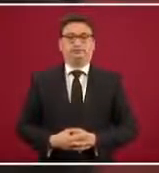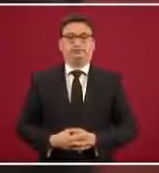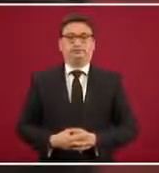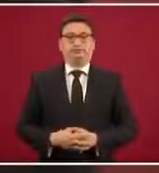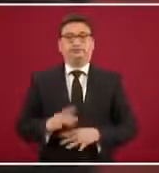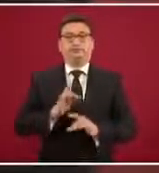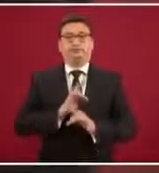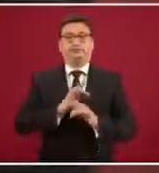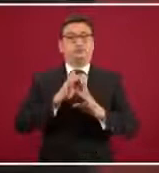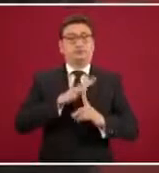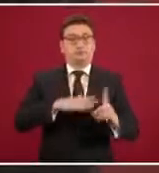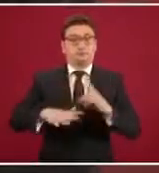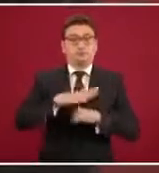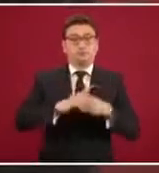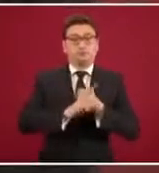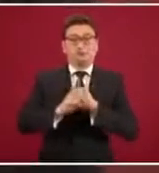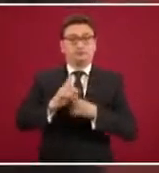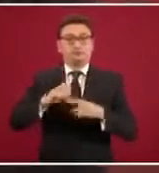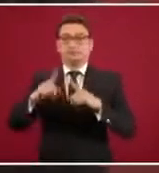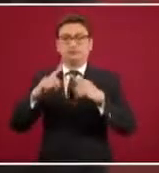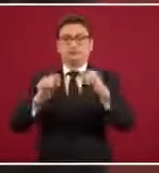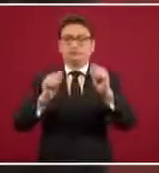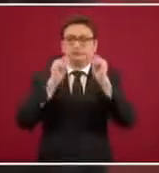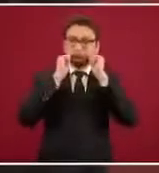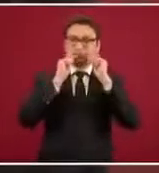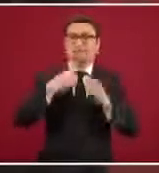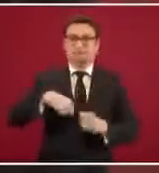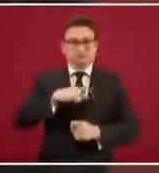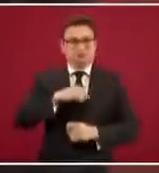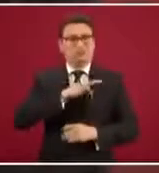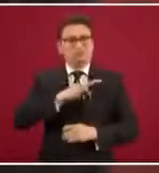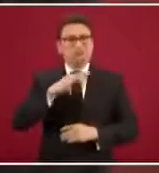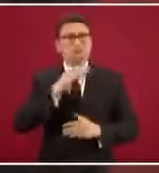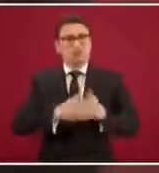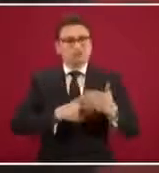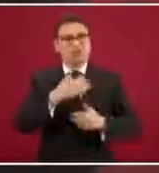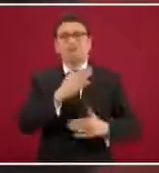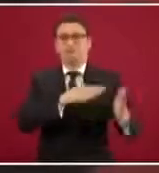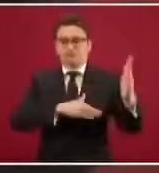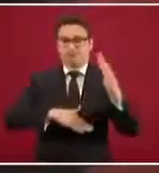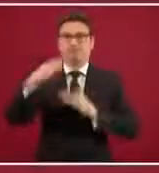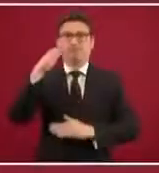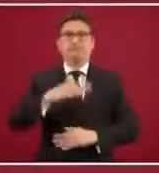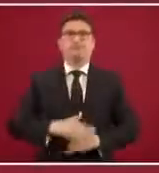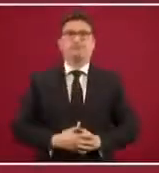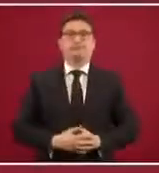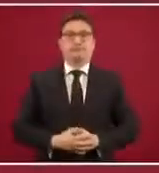los pesares. Vamos a salir adelante.